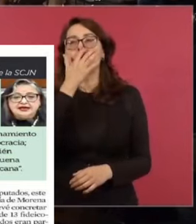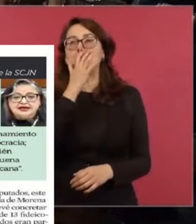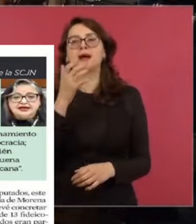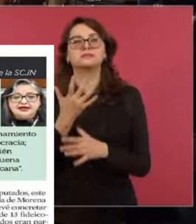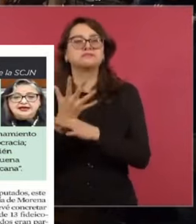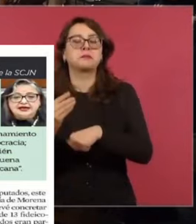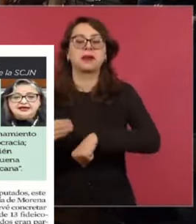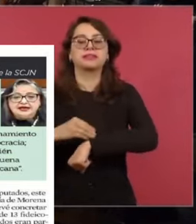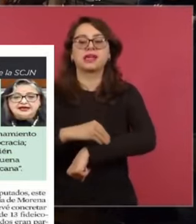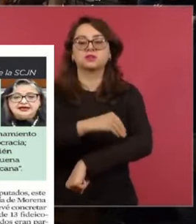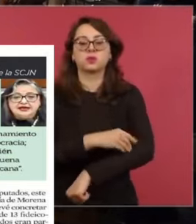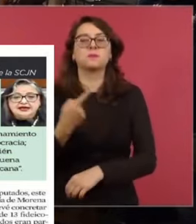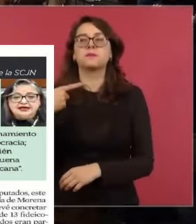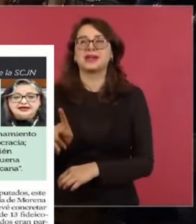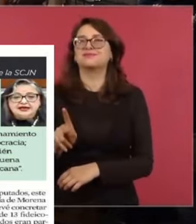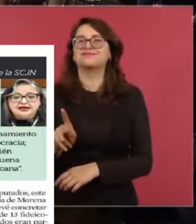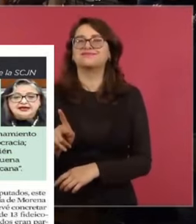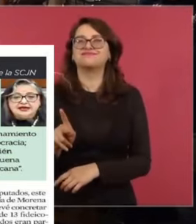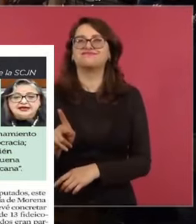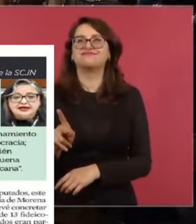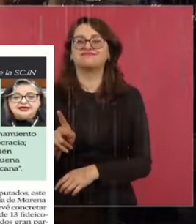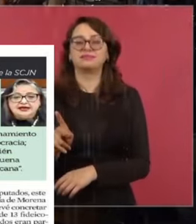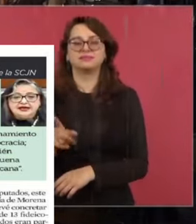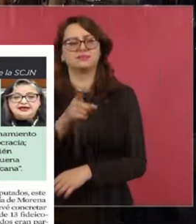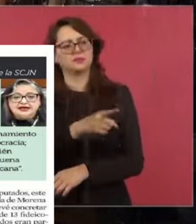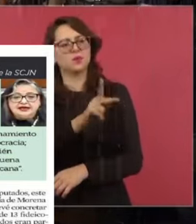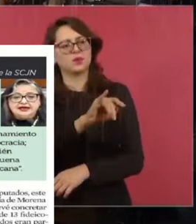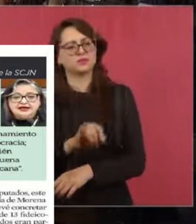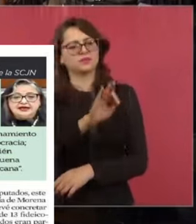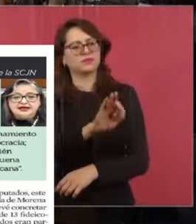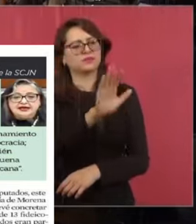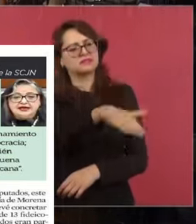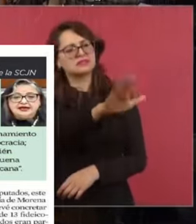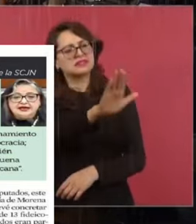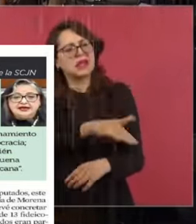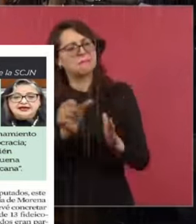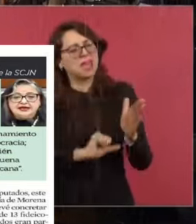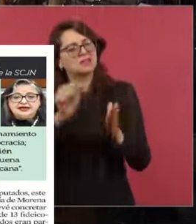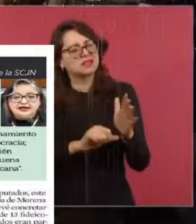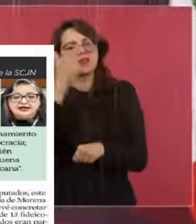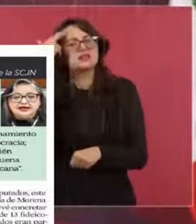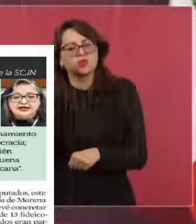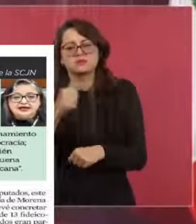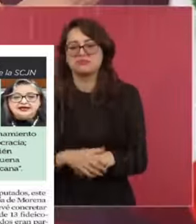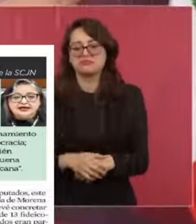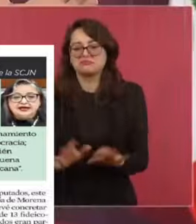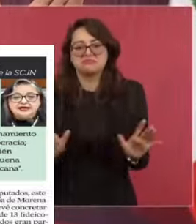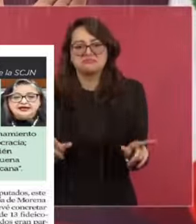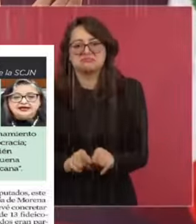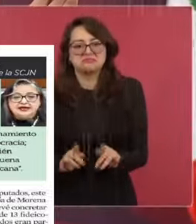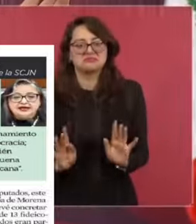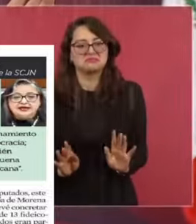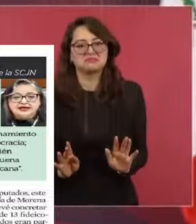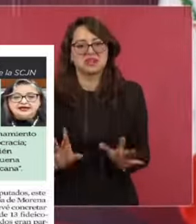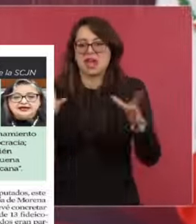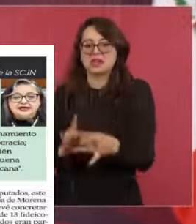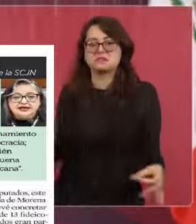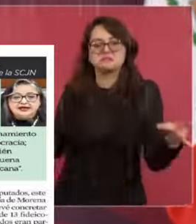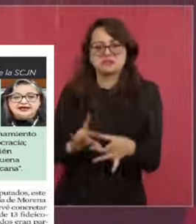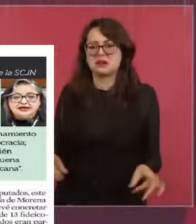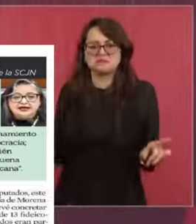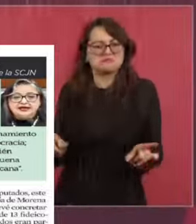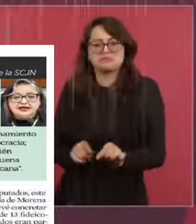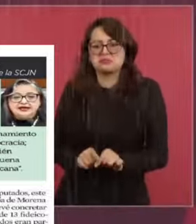los del Poder Judicial es explicar por qué ganan 700,000 pesos mensuales. Además, eso es lo único que tienen que hacer. ¿Para qué van a